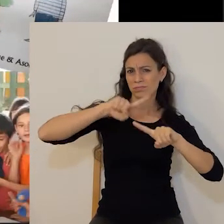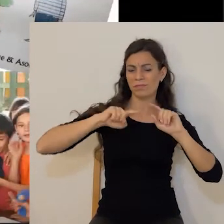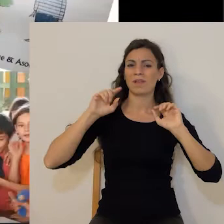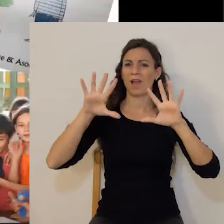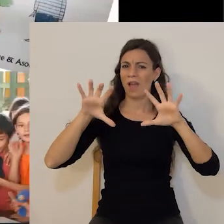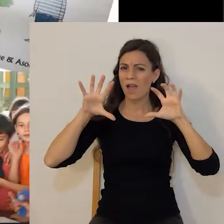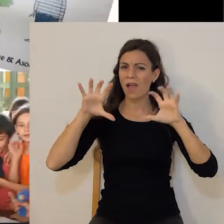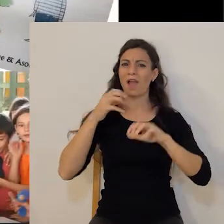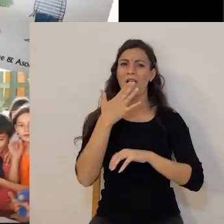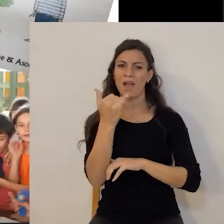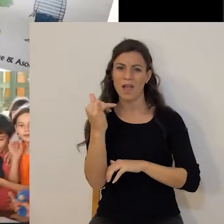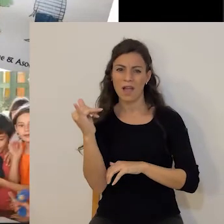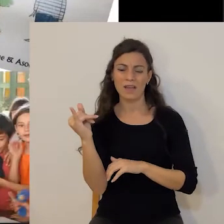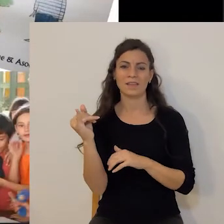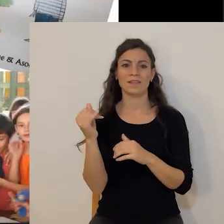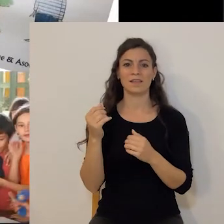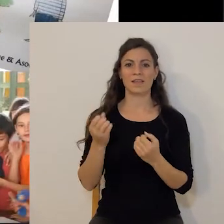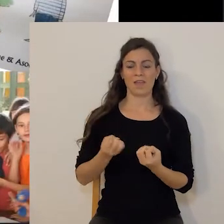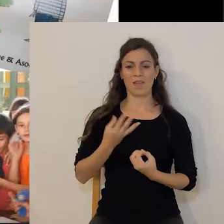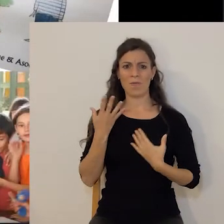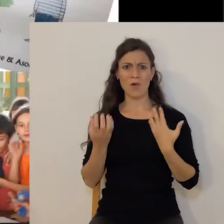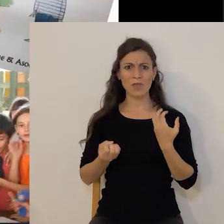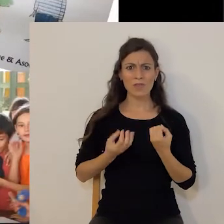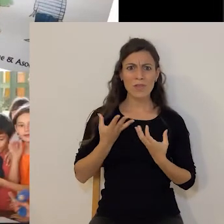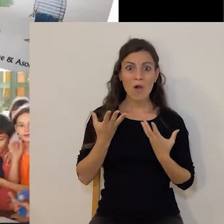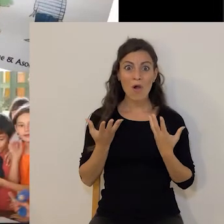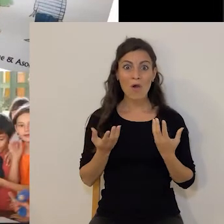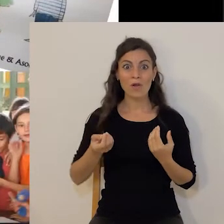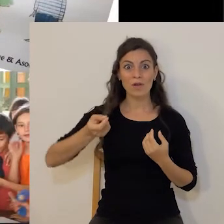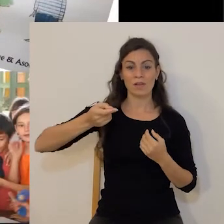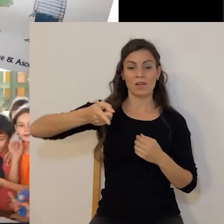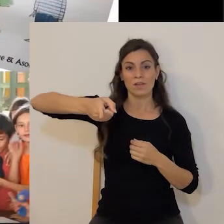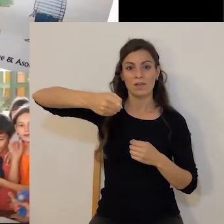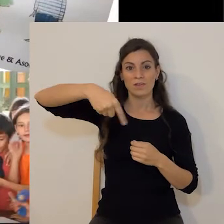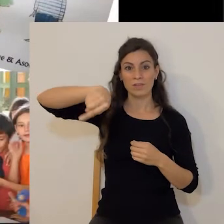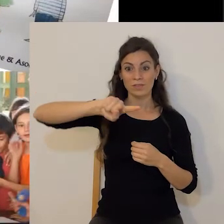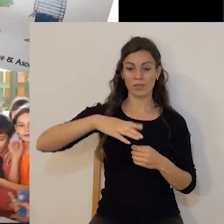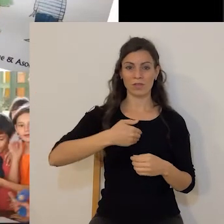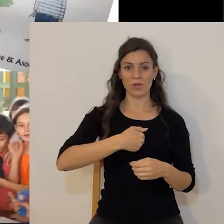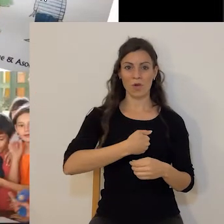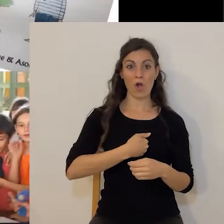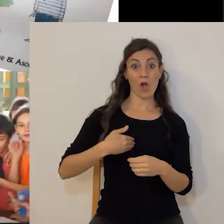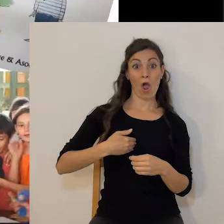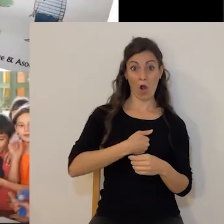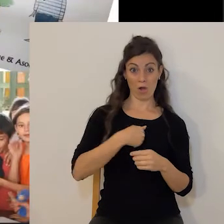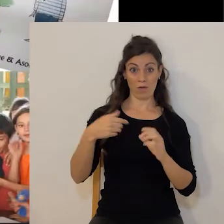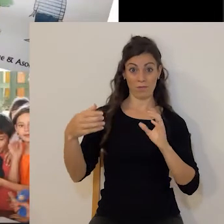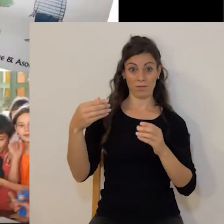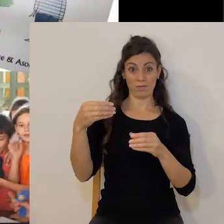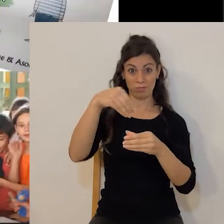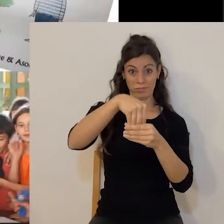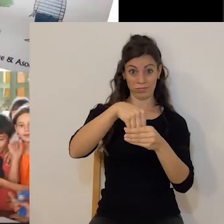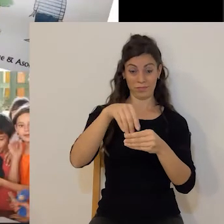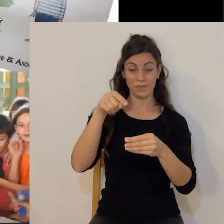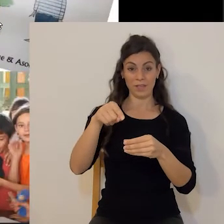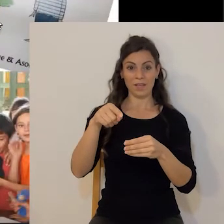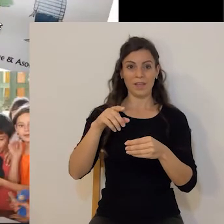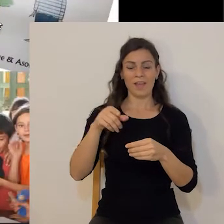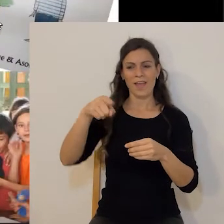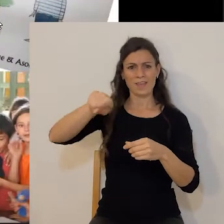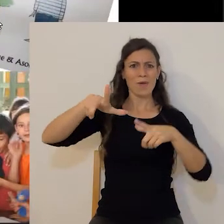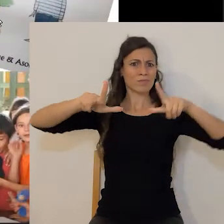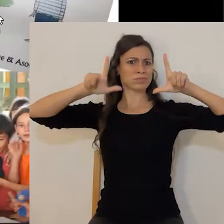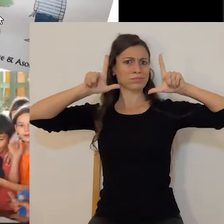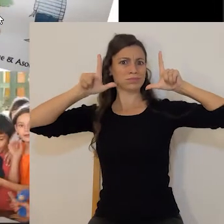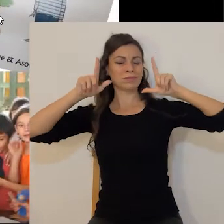aprendizaje, cómo desde la emoción los metimos en un rol, en un proyecto en el que eran protagonistas y acabaron haciendo